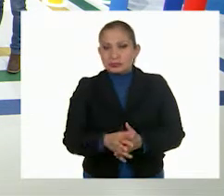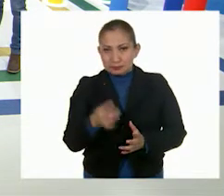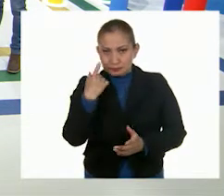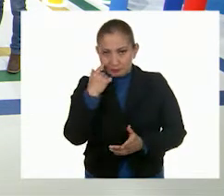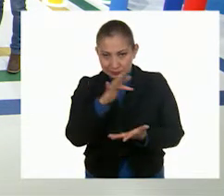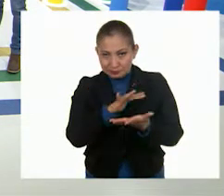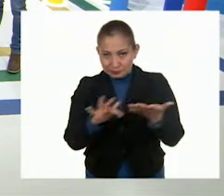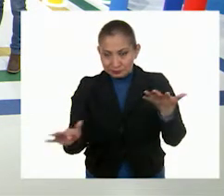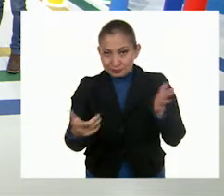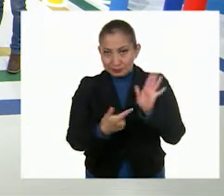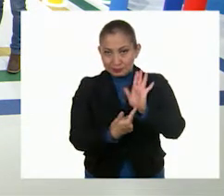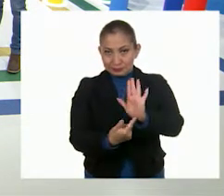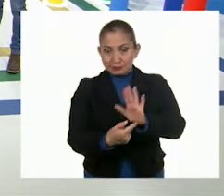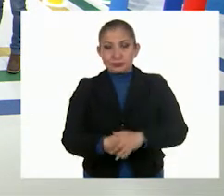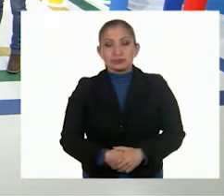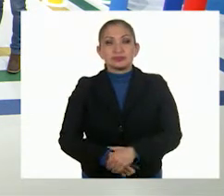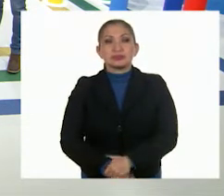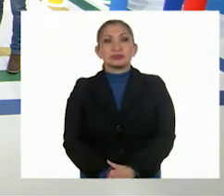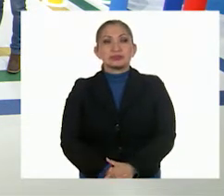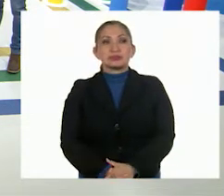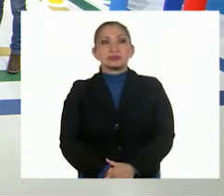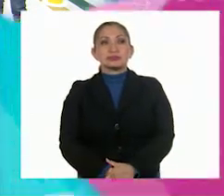Muy bien, veamos la presentación.